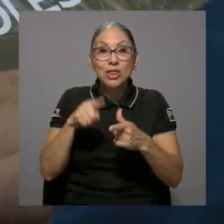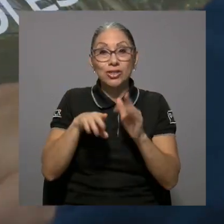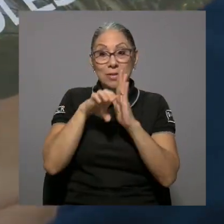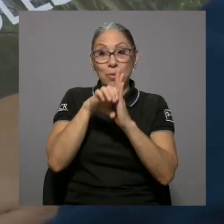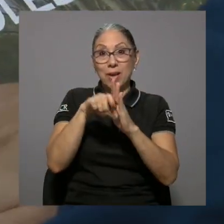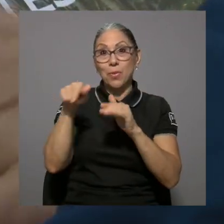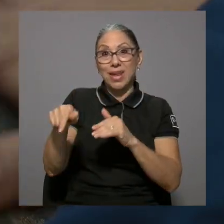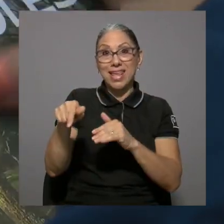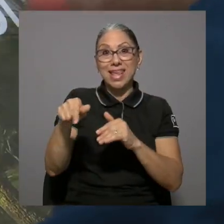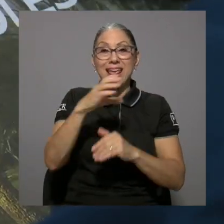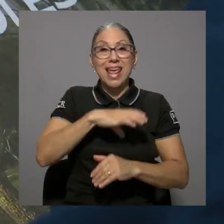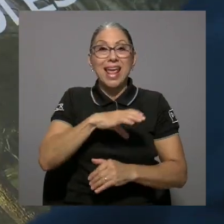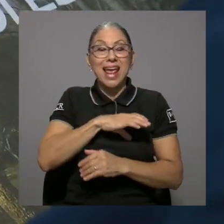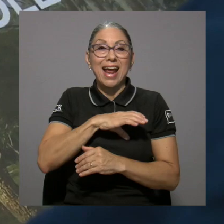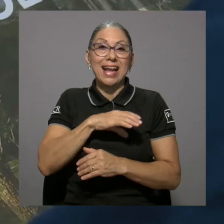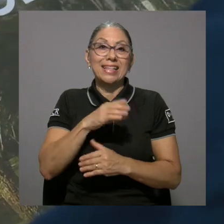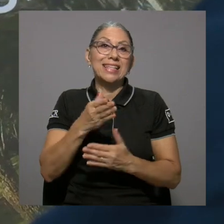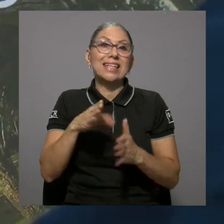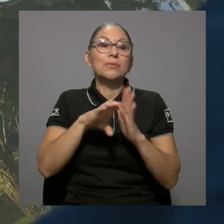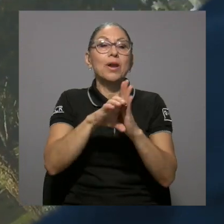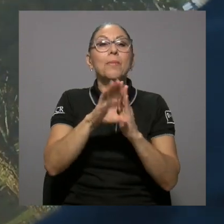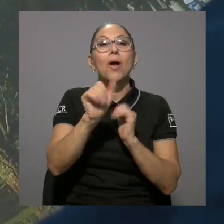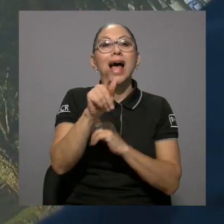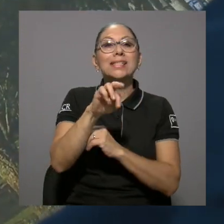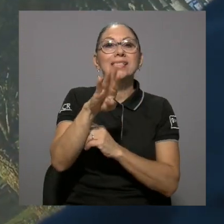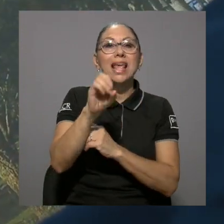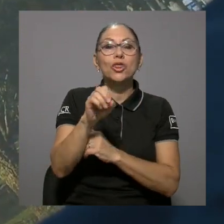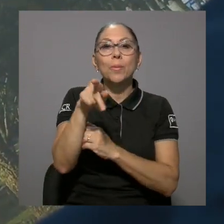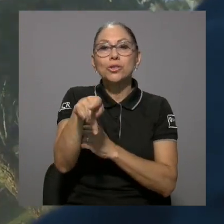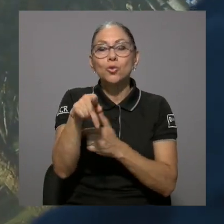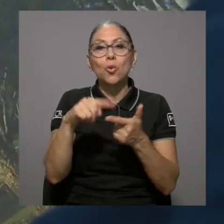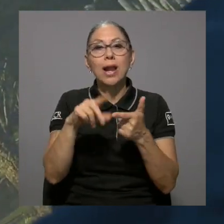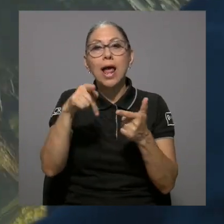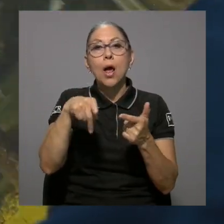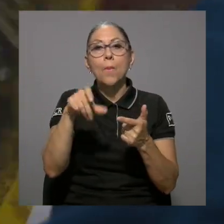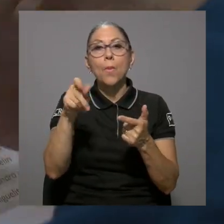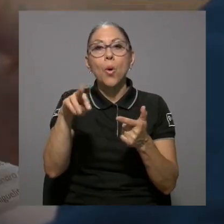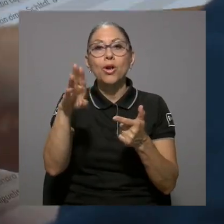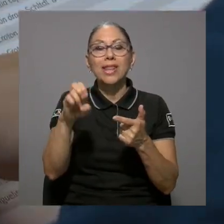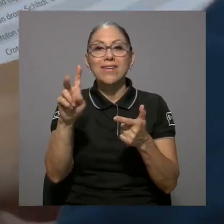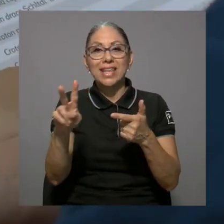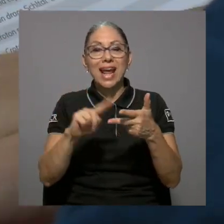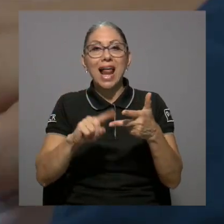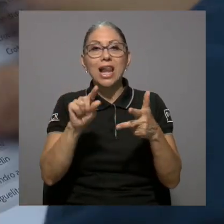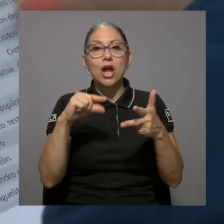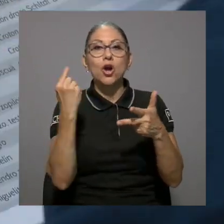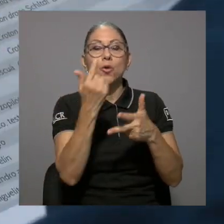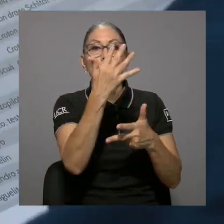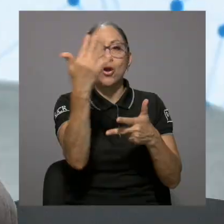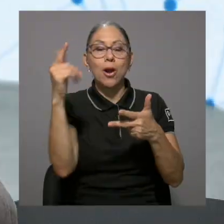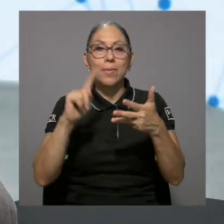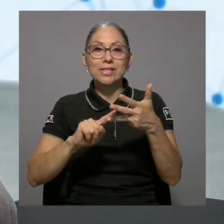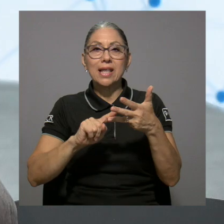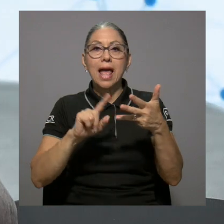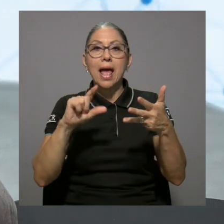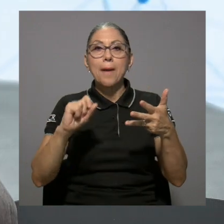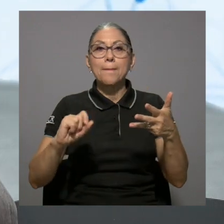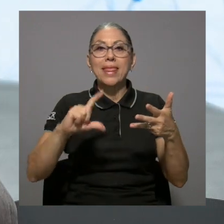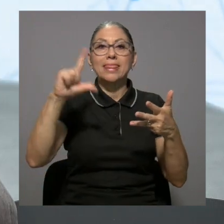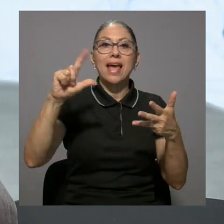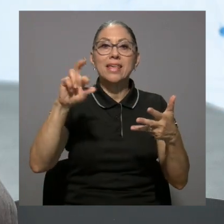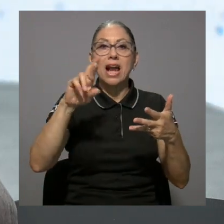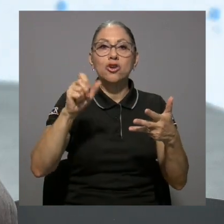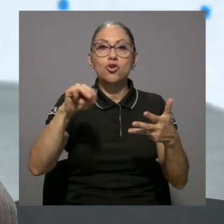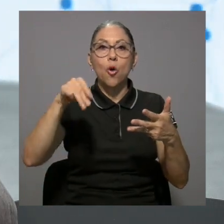se habla de características como acento perceptual, porte vertical, grupo de árboles, pantallas rompevientos y en qué momento se